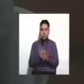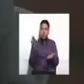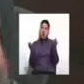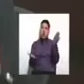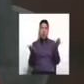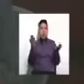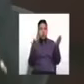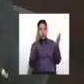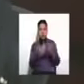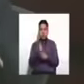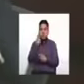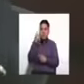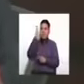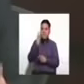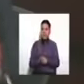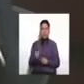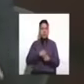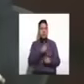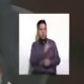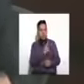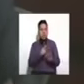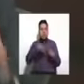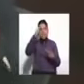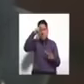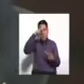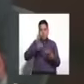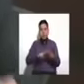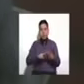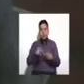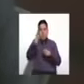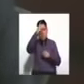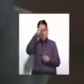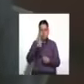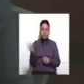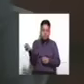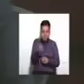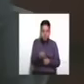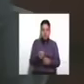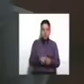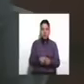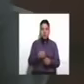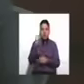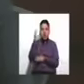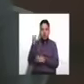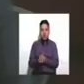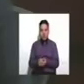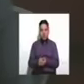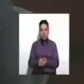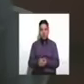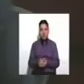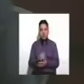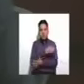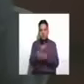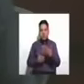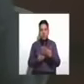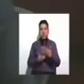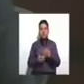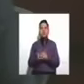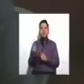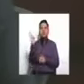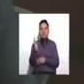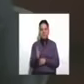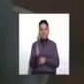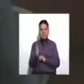comparar. Tome Brasil, tome a Chile, tome a México, tome a Perú y meta a Colombia ahí. Segundo mayor déficit fiscal después de